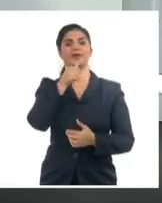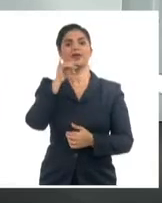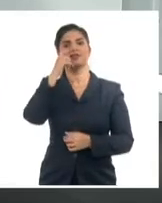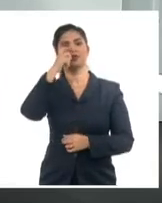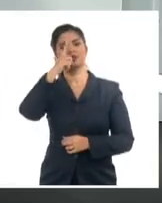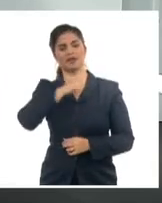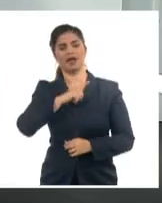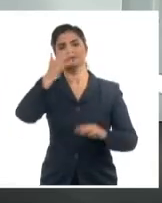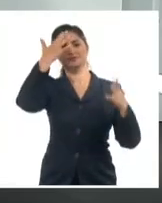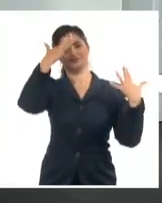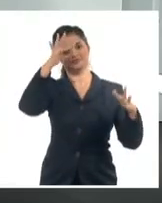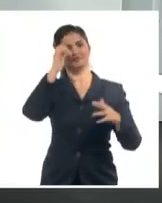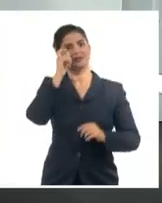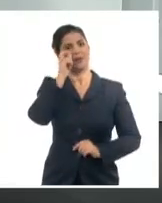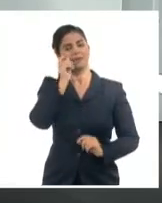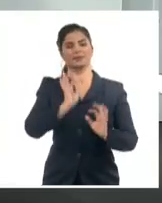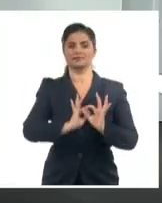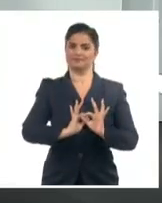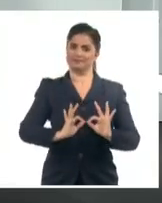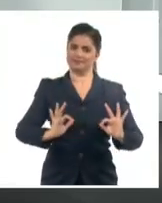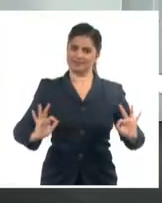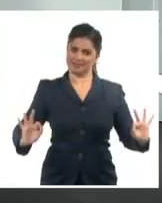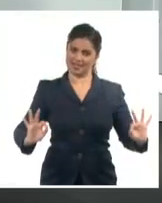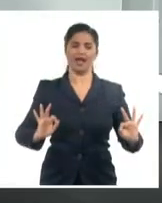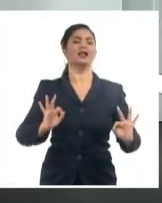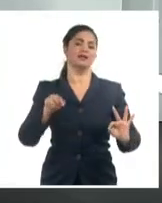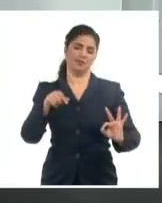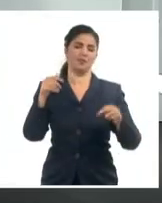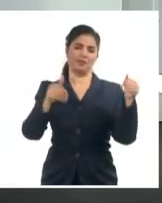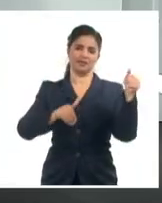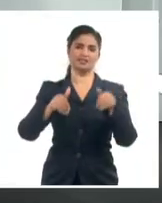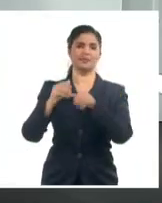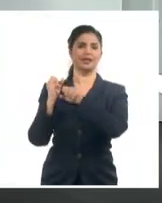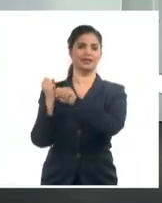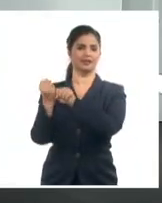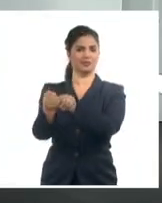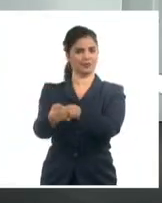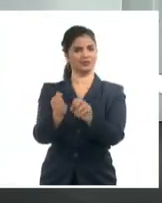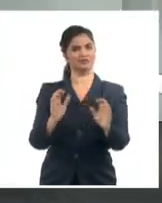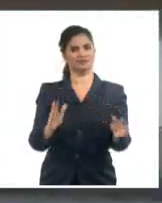pelota cubana, cerramos el segmento deportivo al mediodía. Buenas tardes.